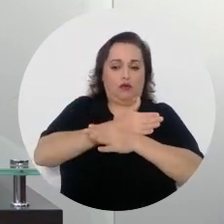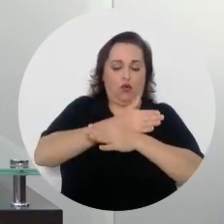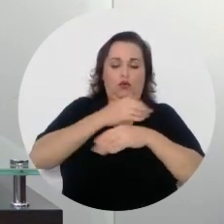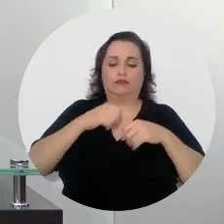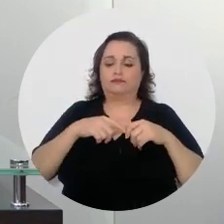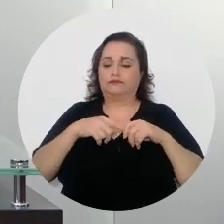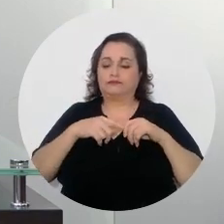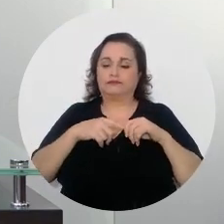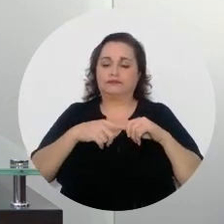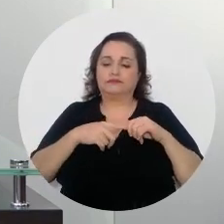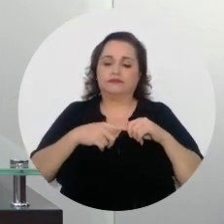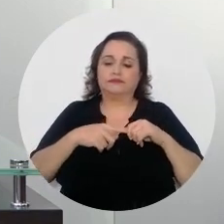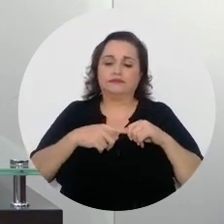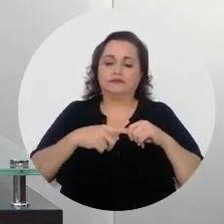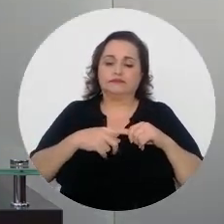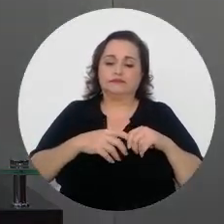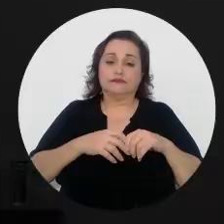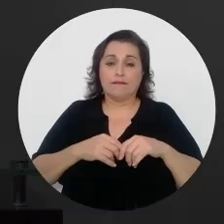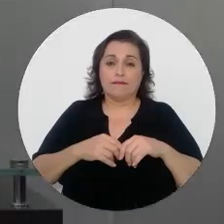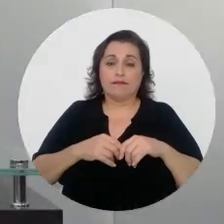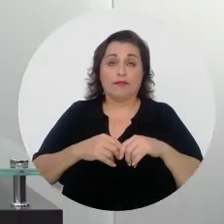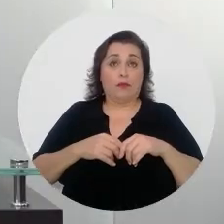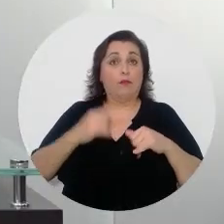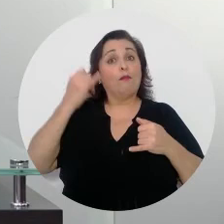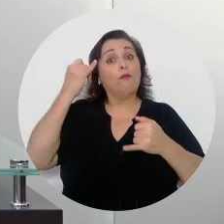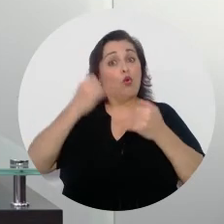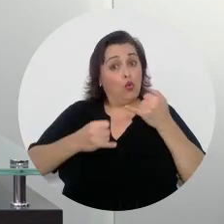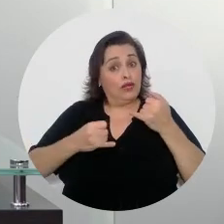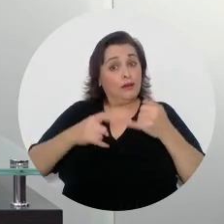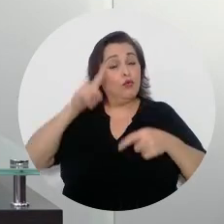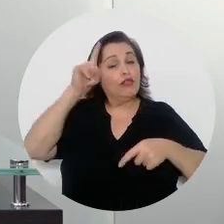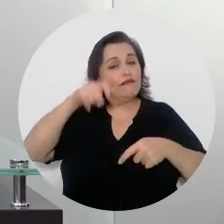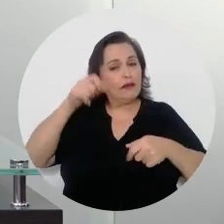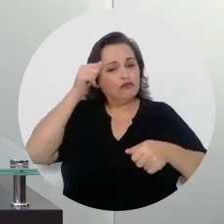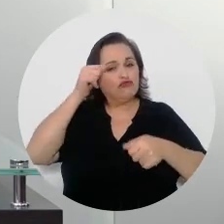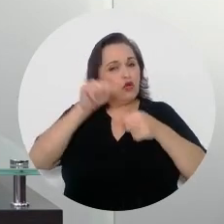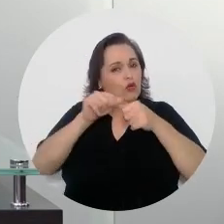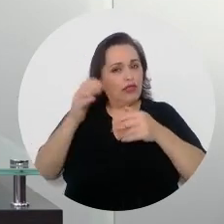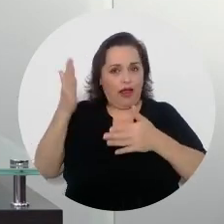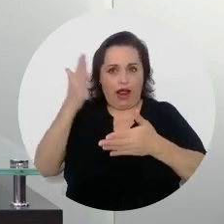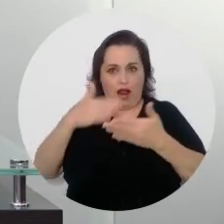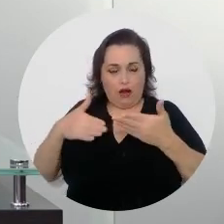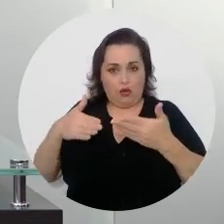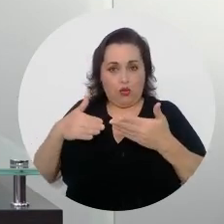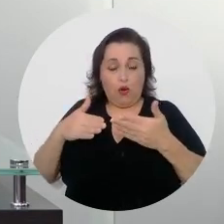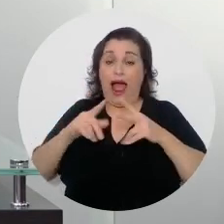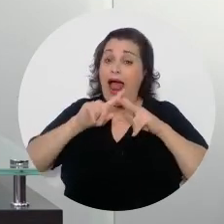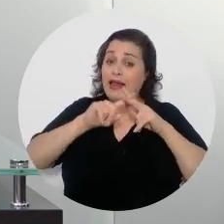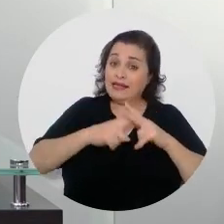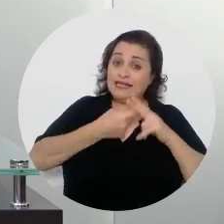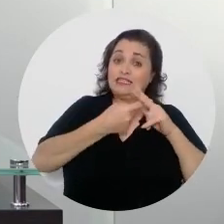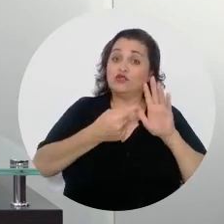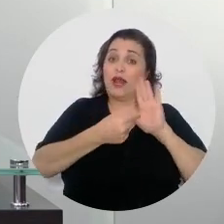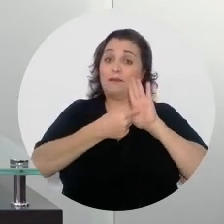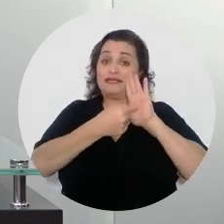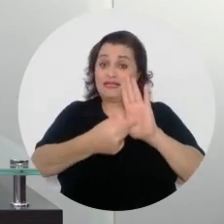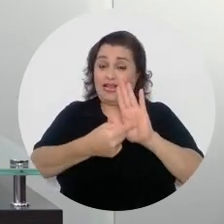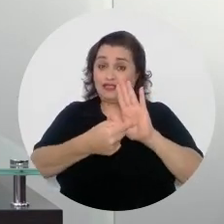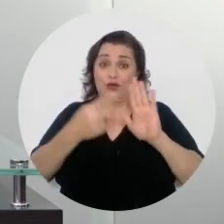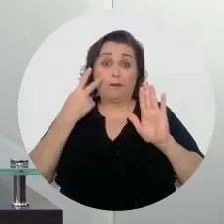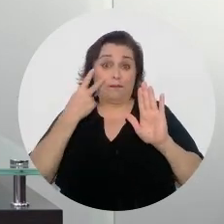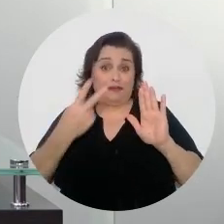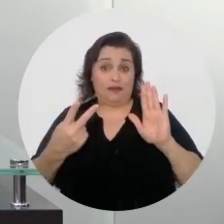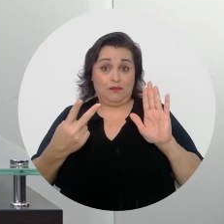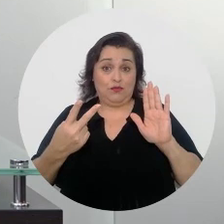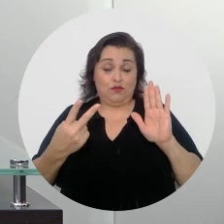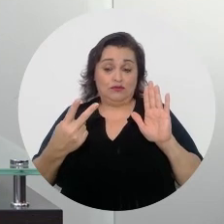la repartición de escaños. Y por último, hay que recordar algo. Como al inicio de la